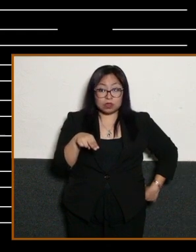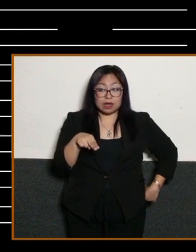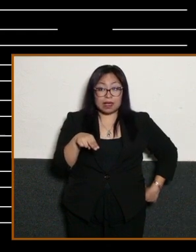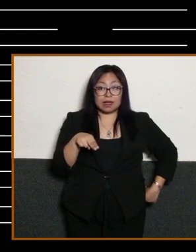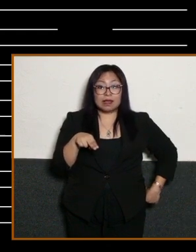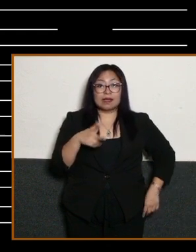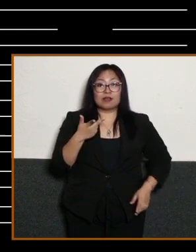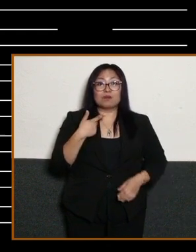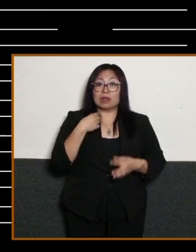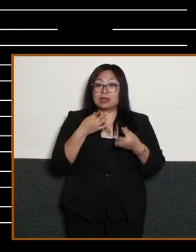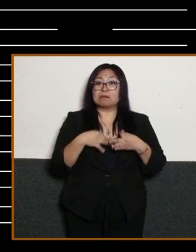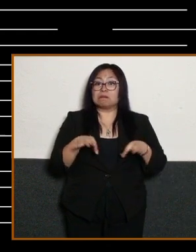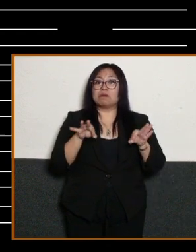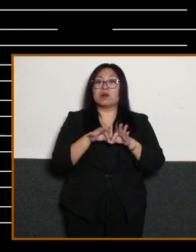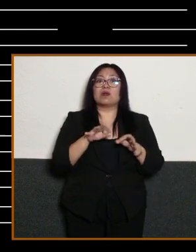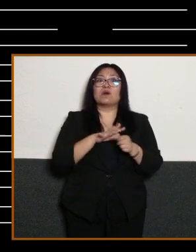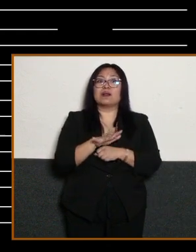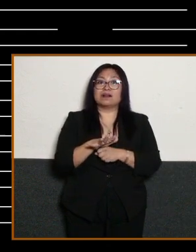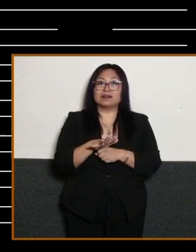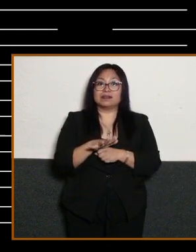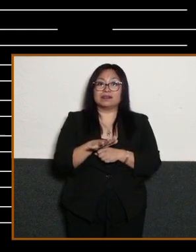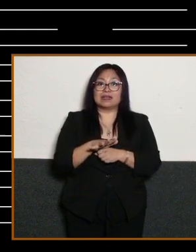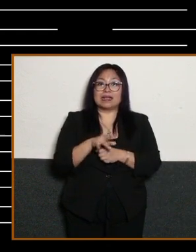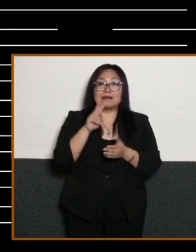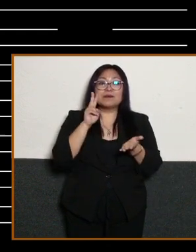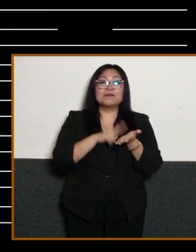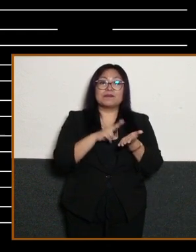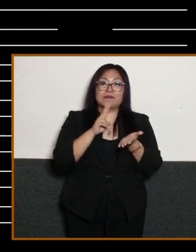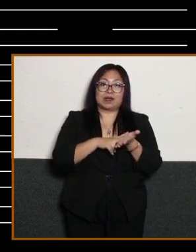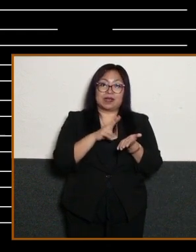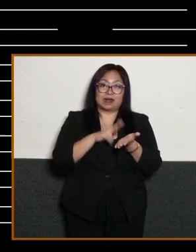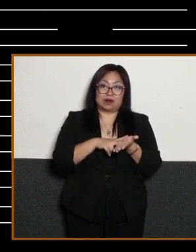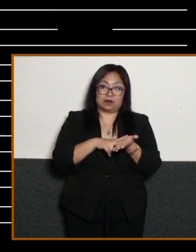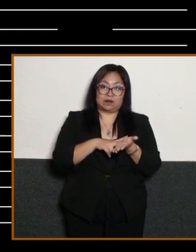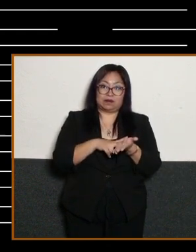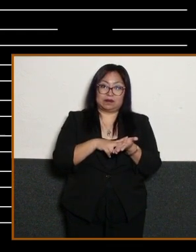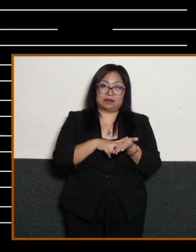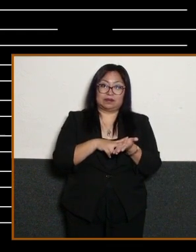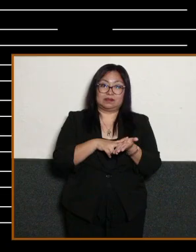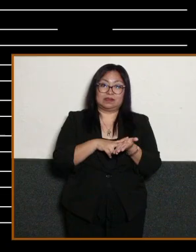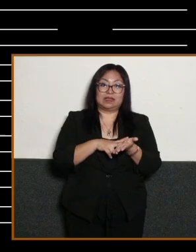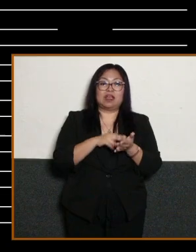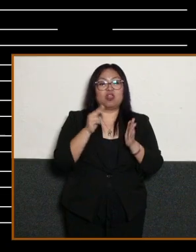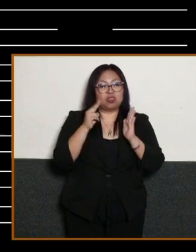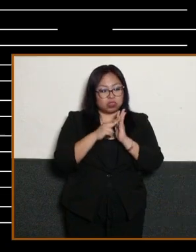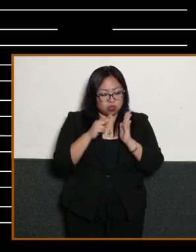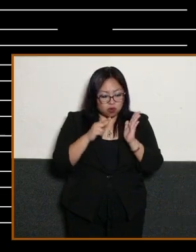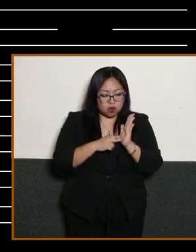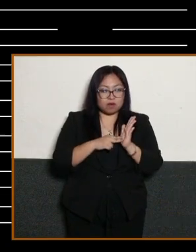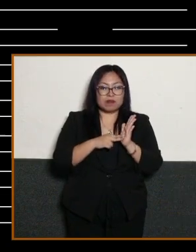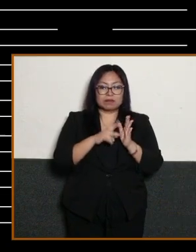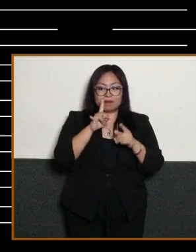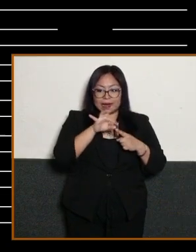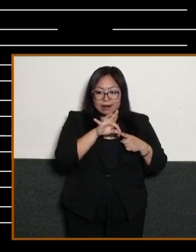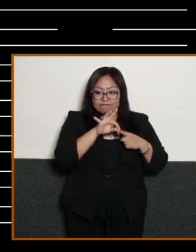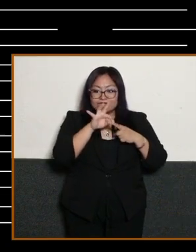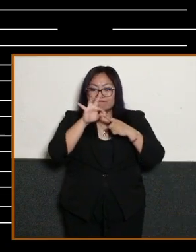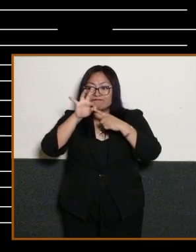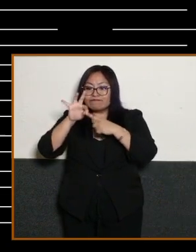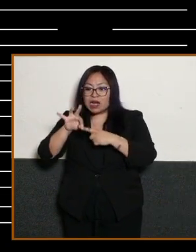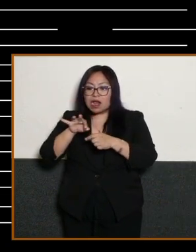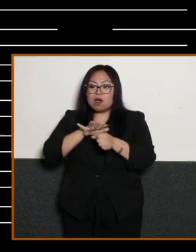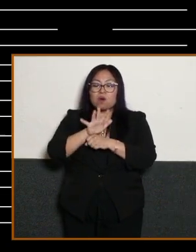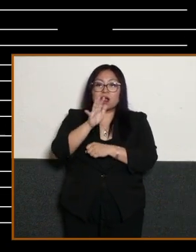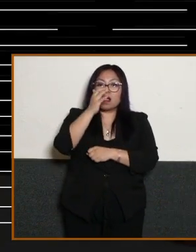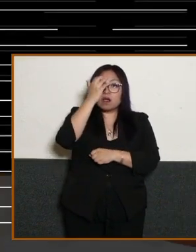había sido tan importante tener valores, principios, normas, que nos guíen para saber